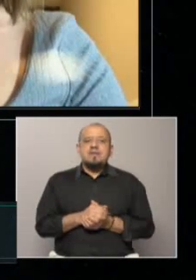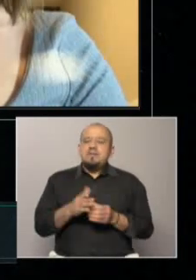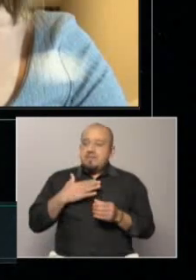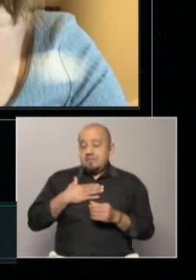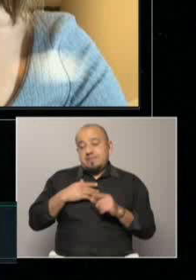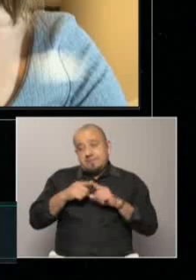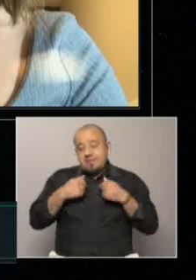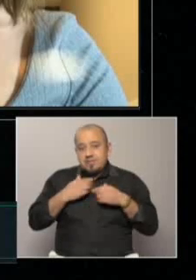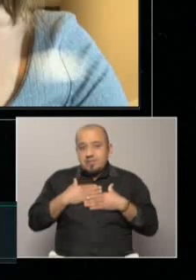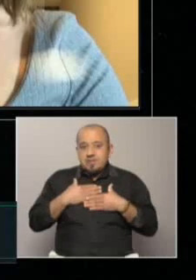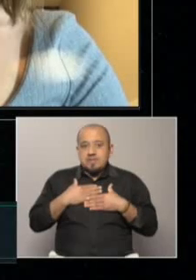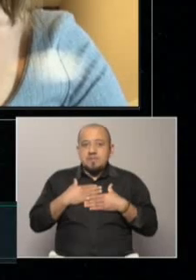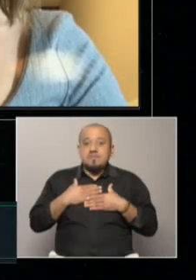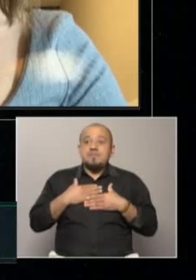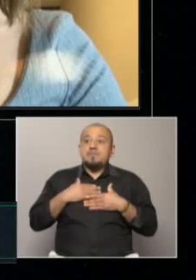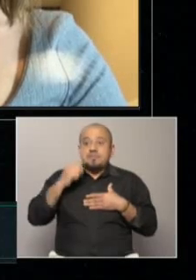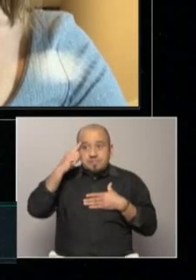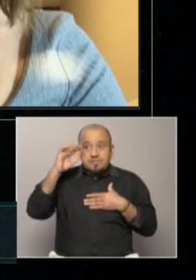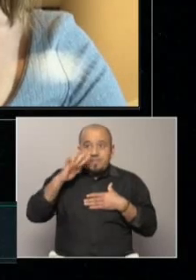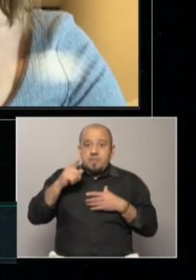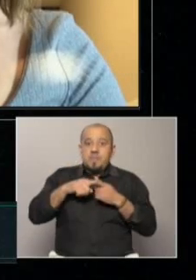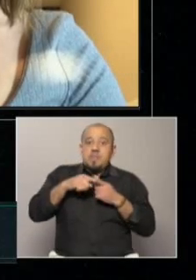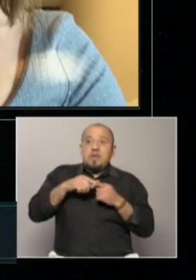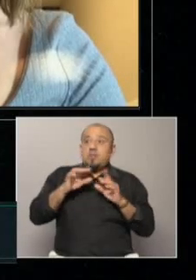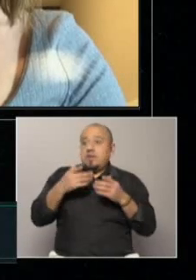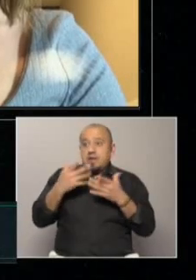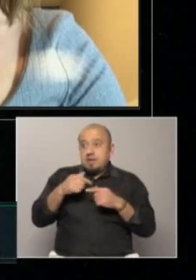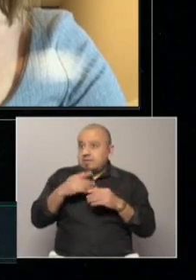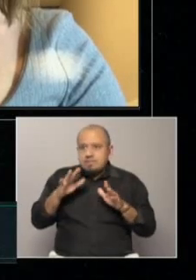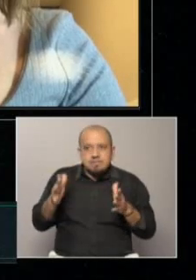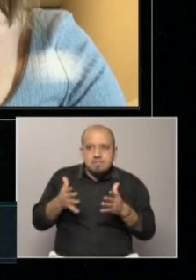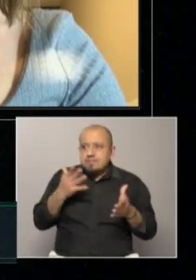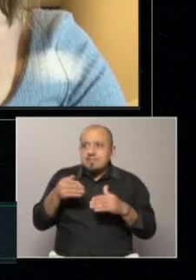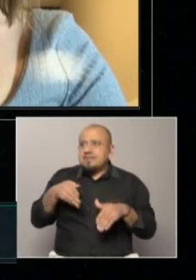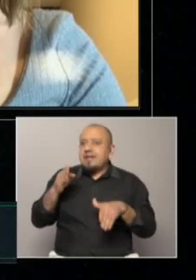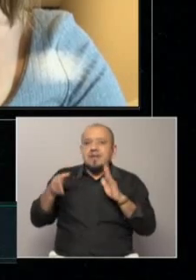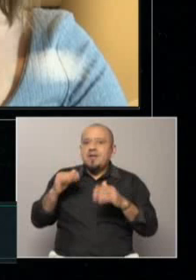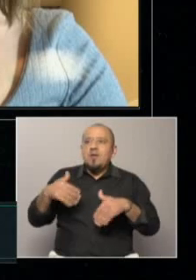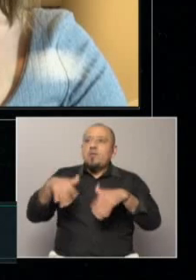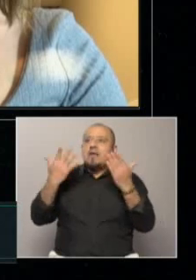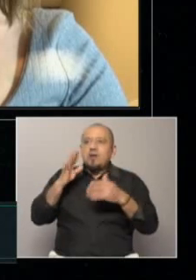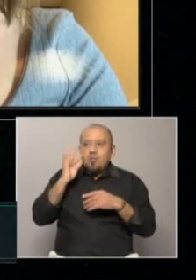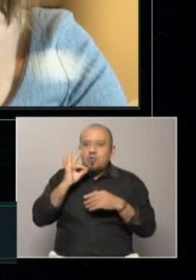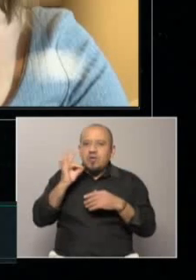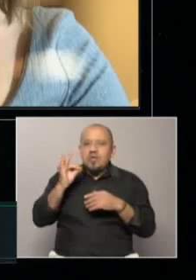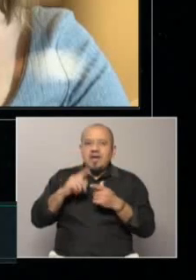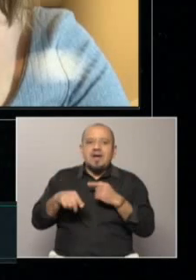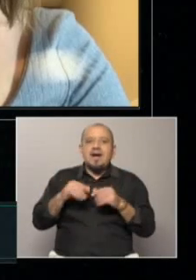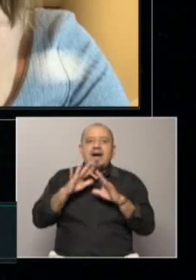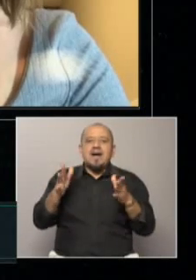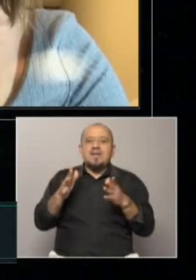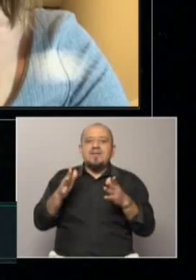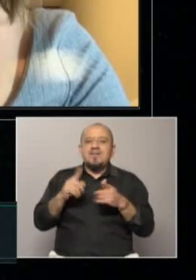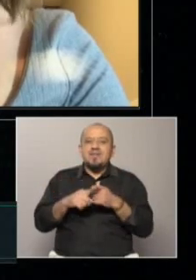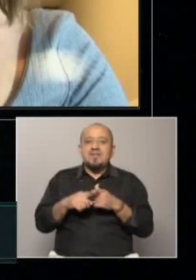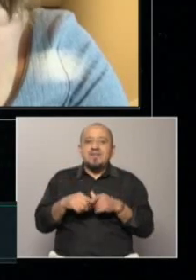nosotros. Igualmente para nosotros. Y supongo que igual con las ganas que deben tener de salir, aman cualquier país, cualquier oportunidad de... Una conexión con el